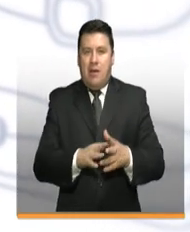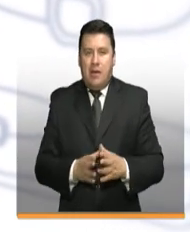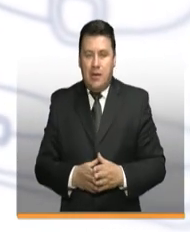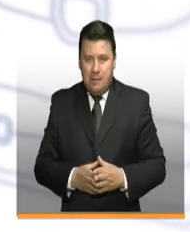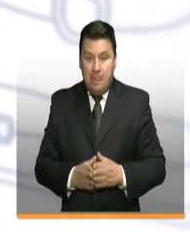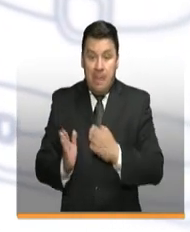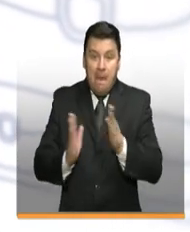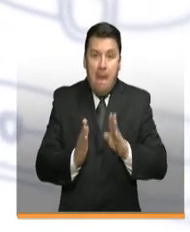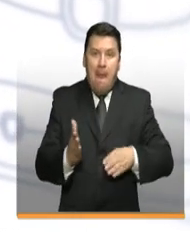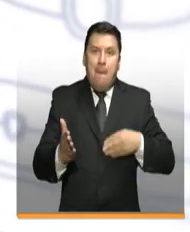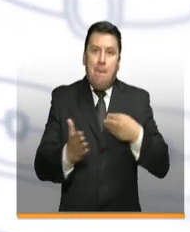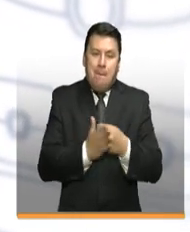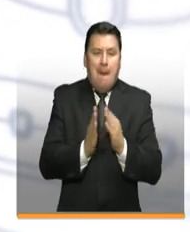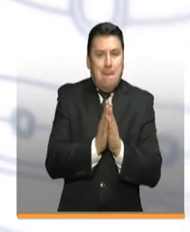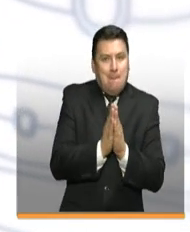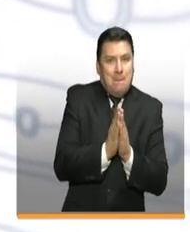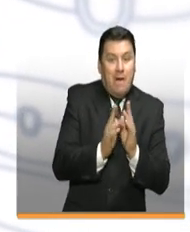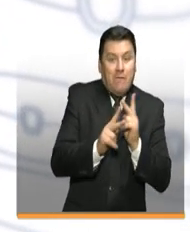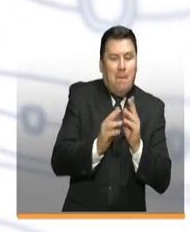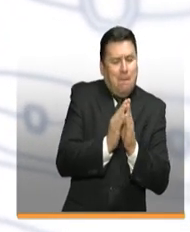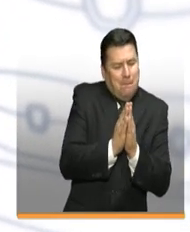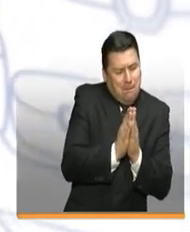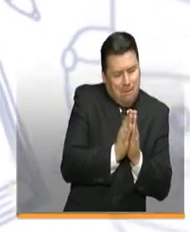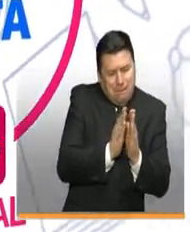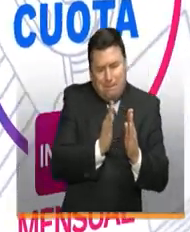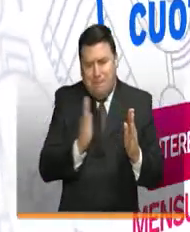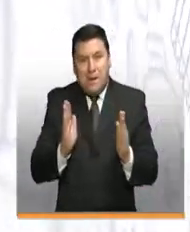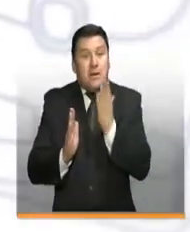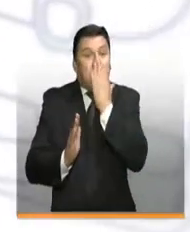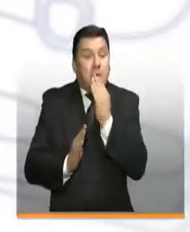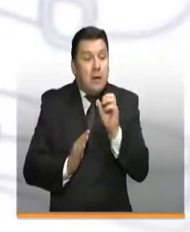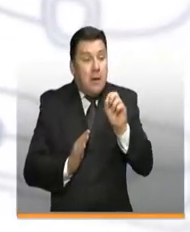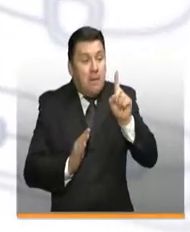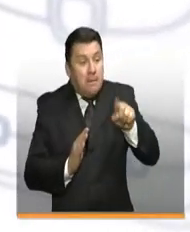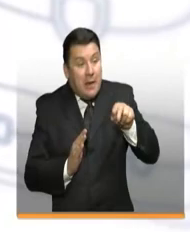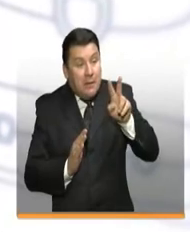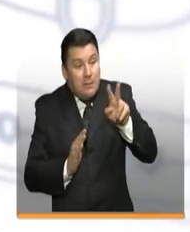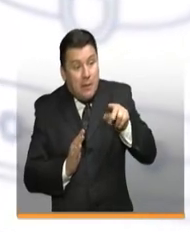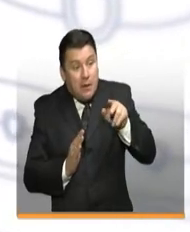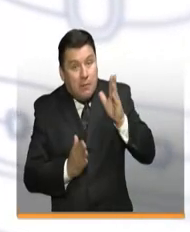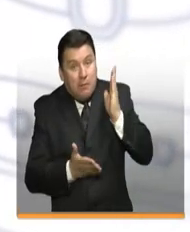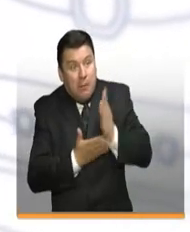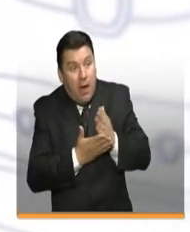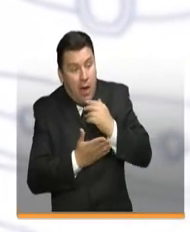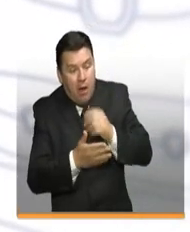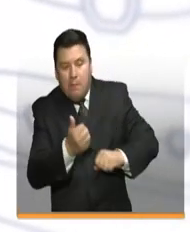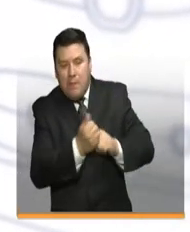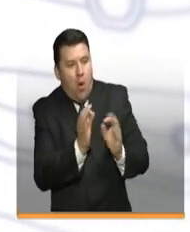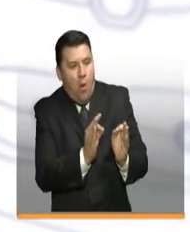El plan de pagos se ampliará en el mismo número de meses en que se aplique el auxilio.